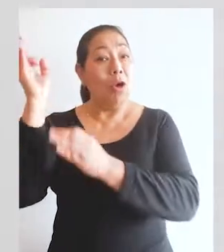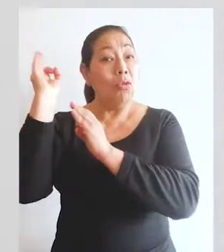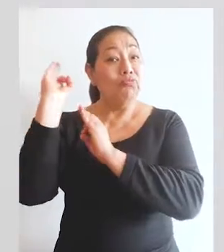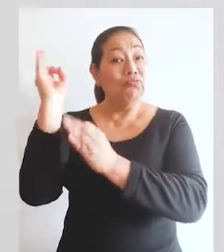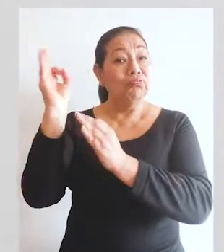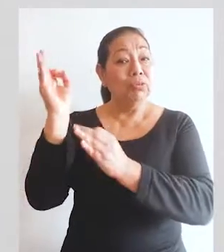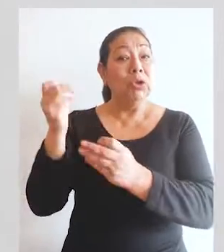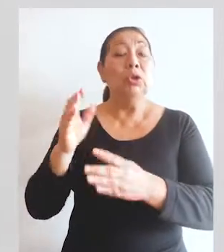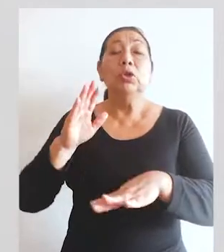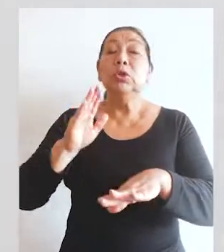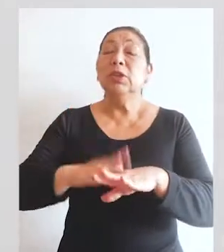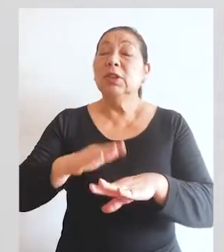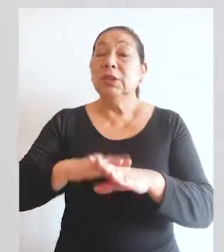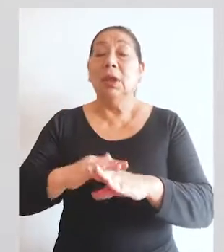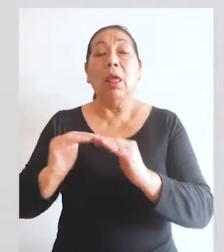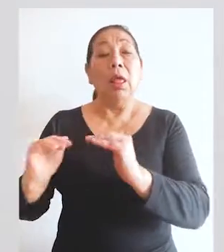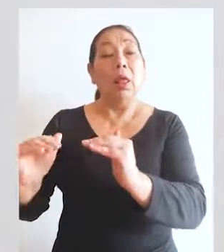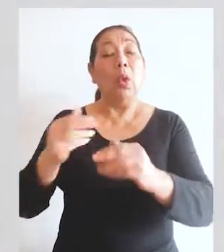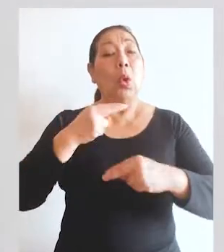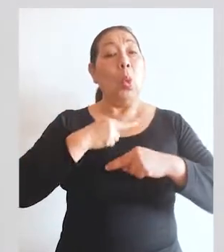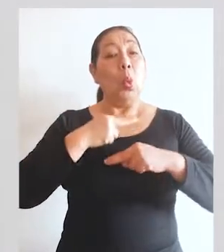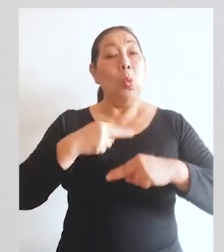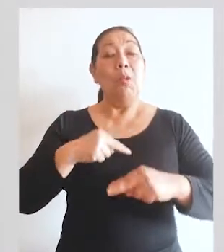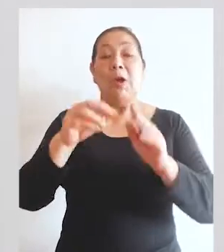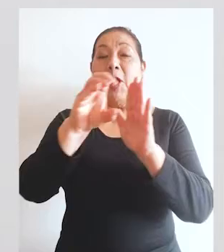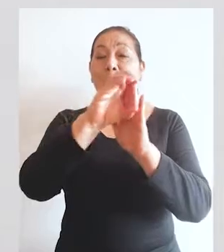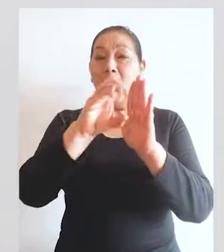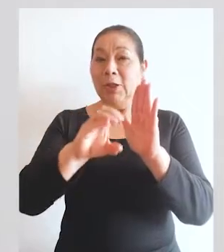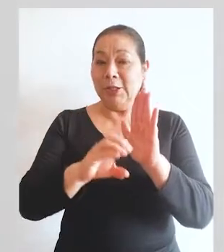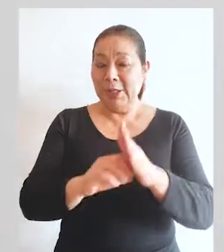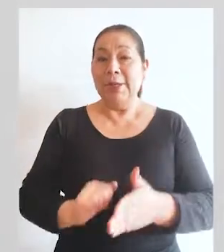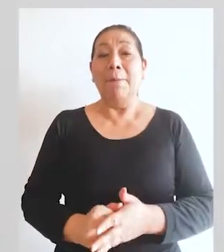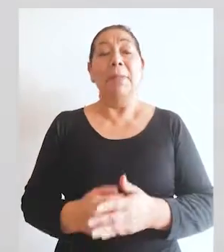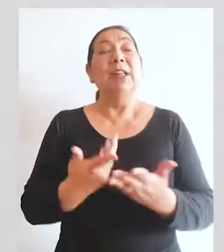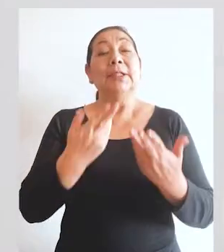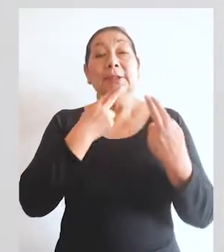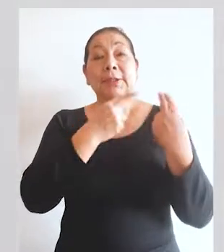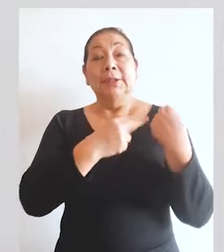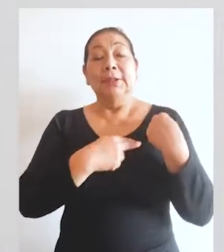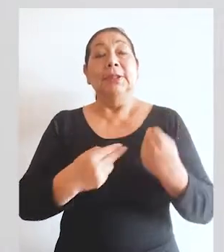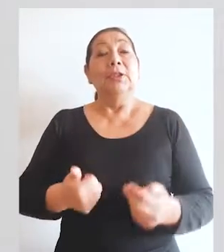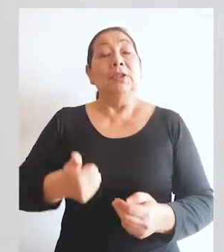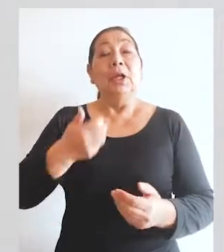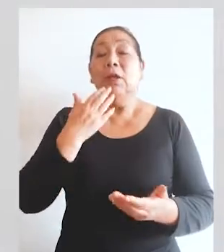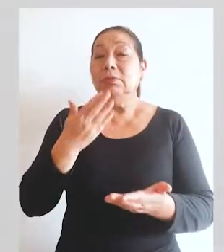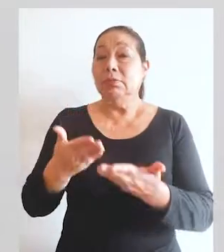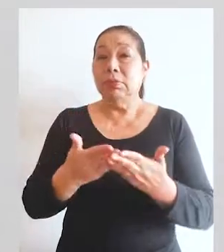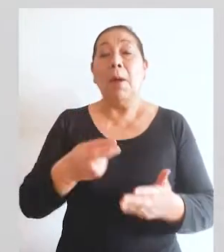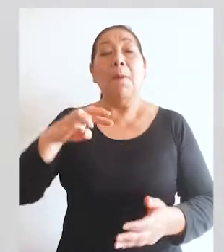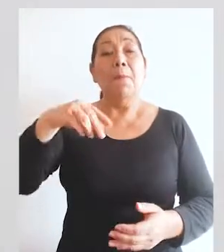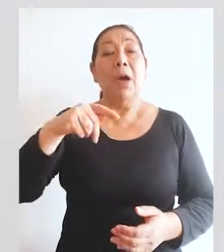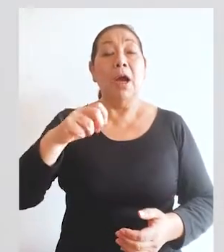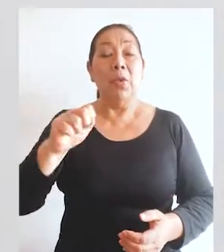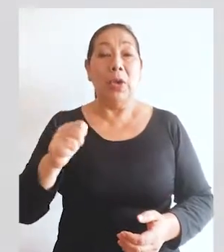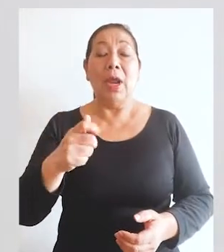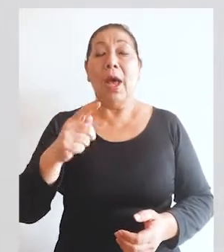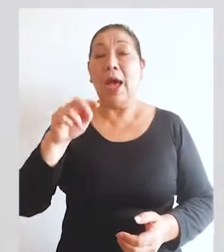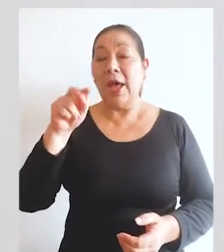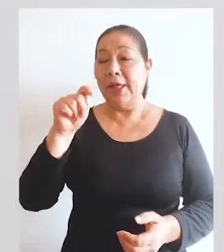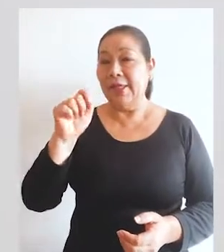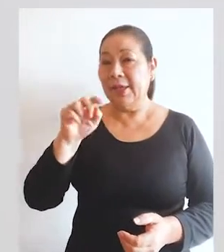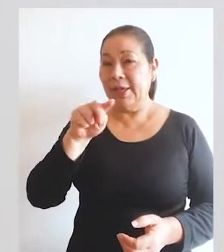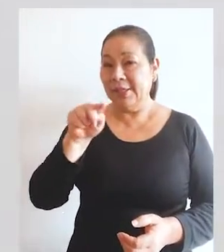conferencia magistral sobre dignidad humana y constitucionalismo, a cargo del catedrático Manuel Atienza.